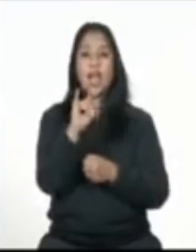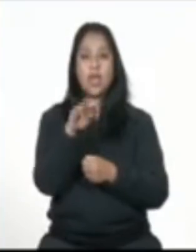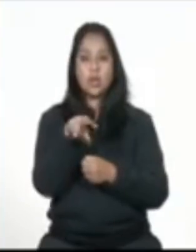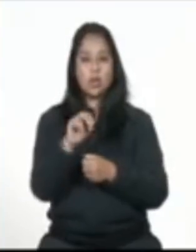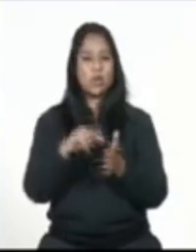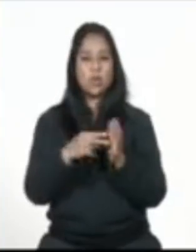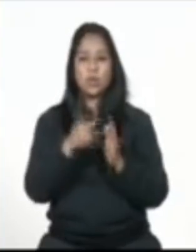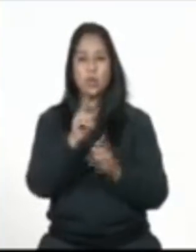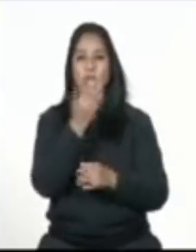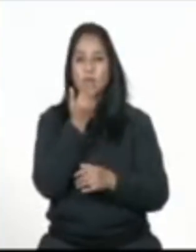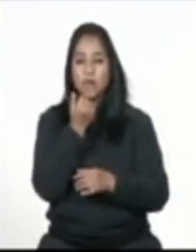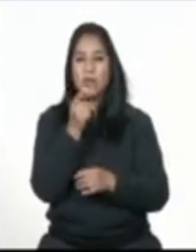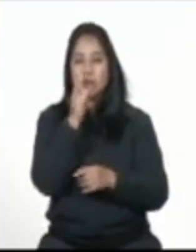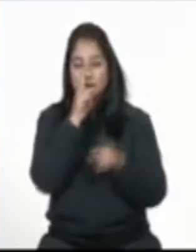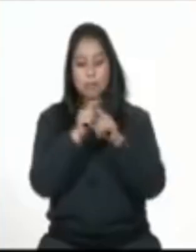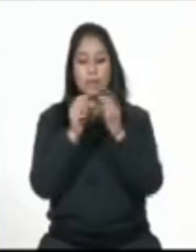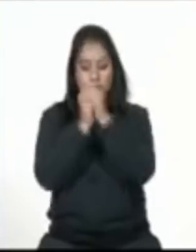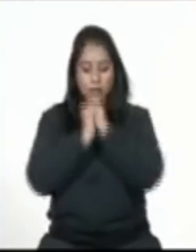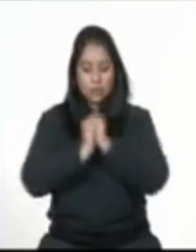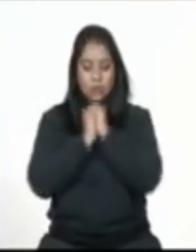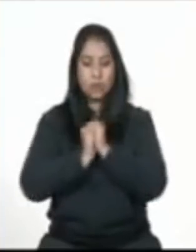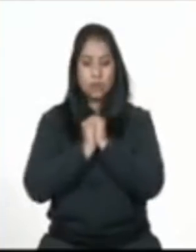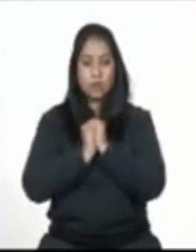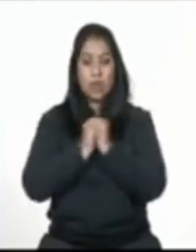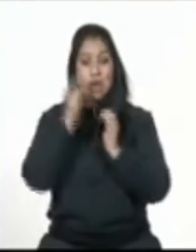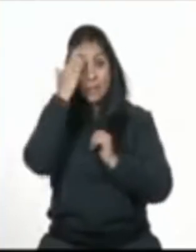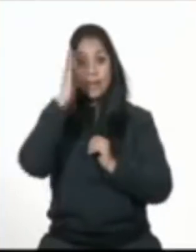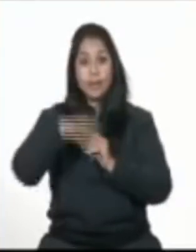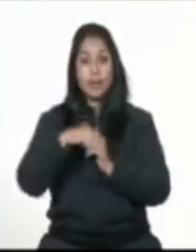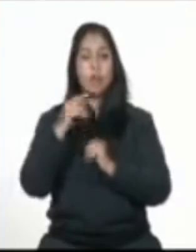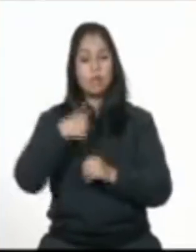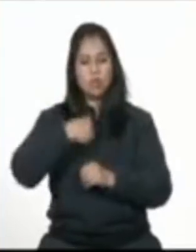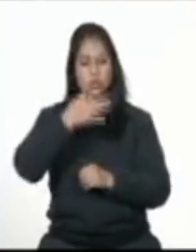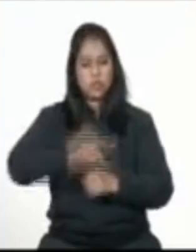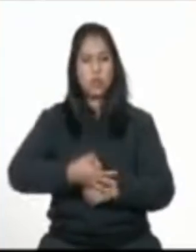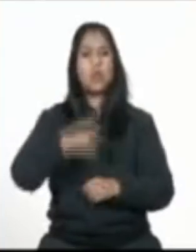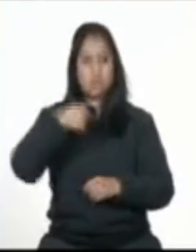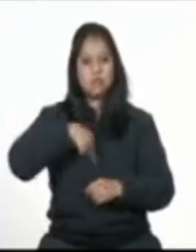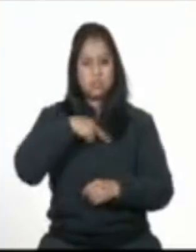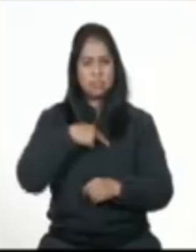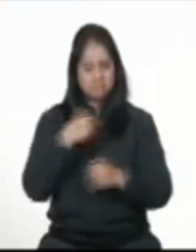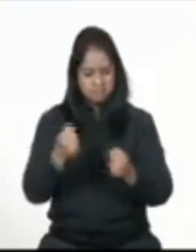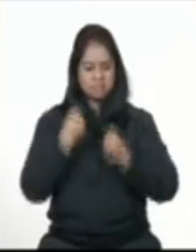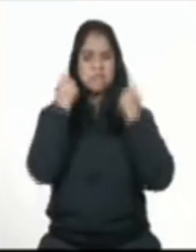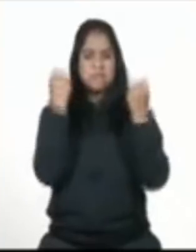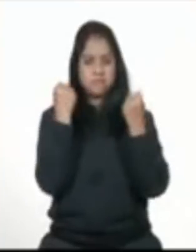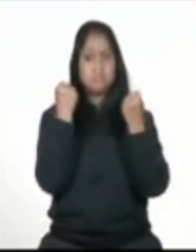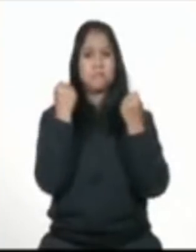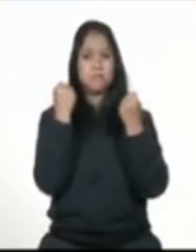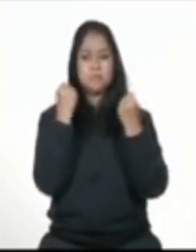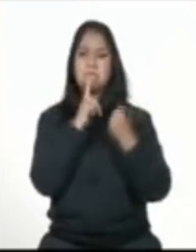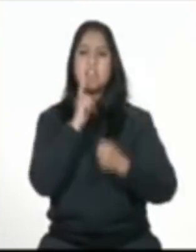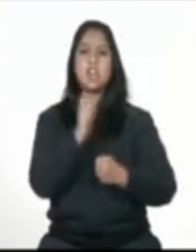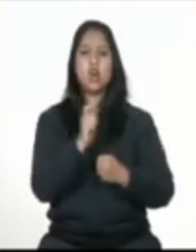esa cadena de ayuno y oración mañana, porque yo estoy seguro que de esta vamos a salir y vamos a salir